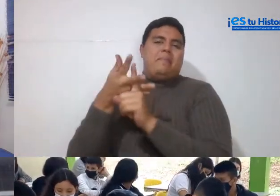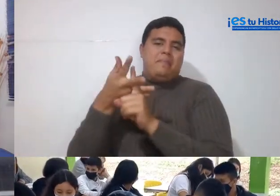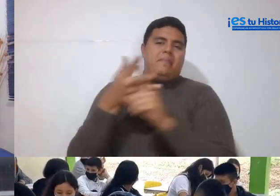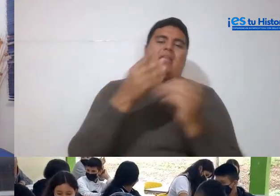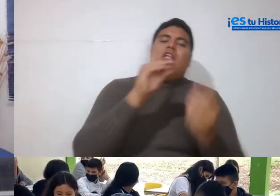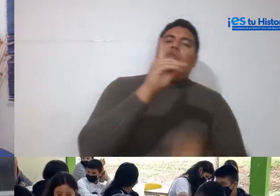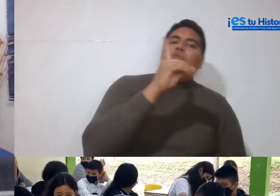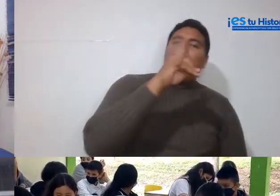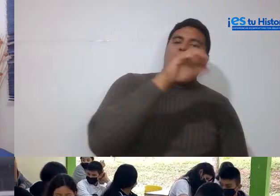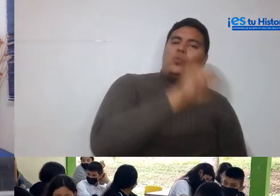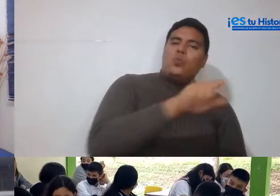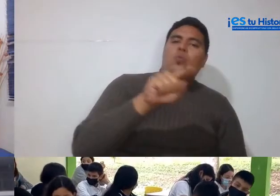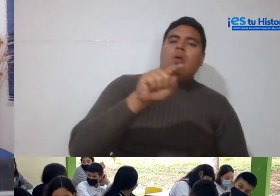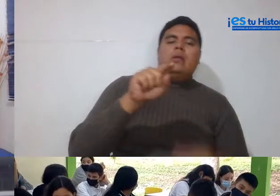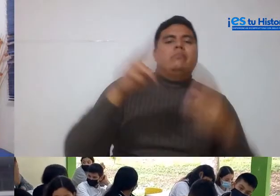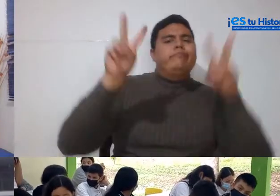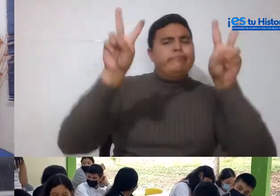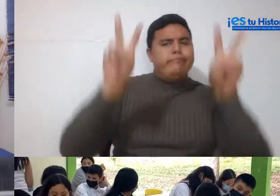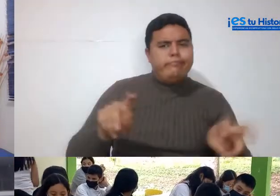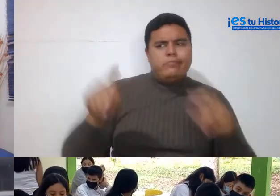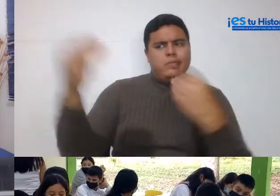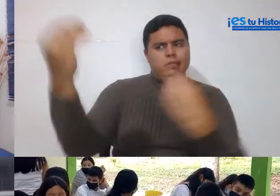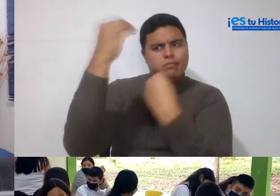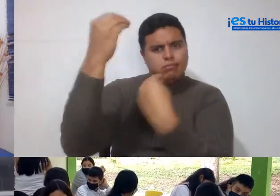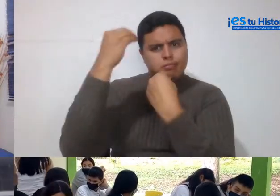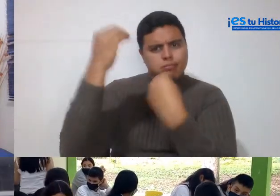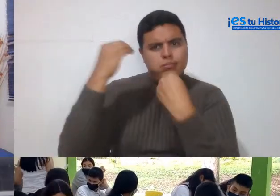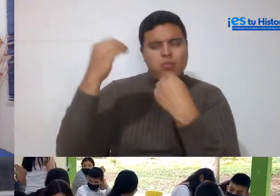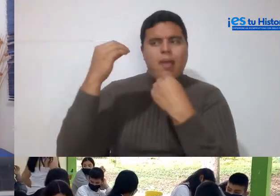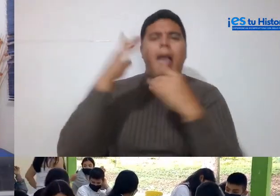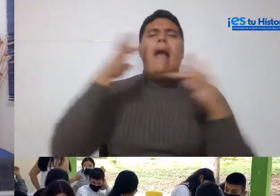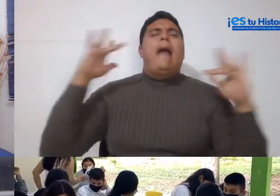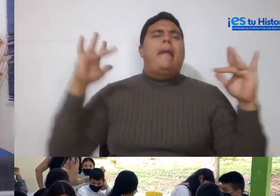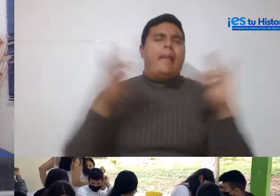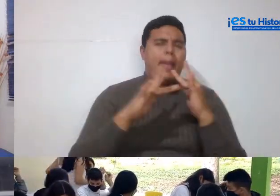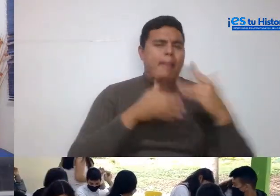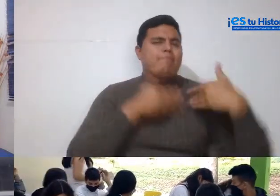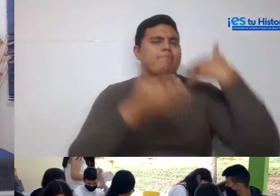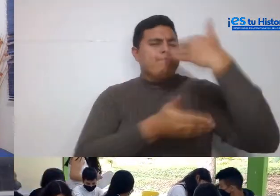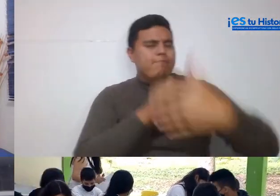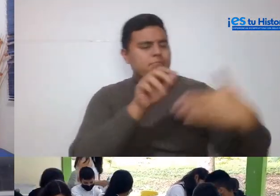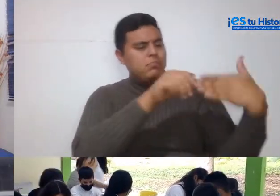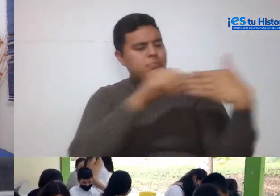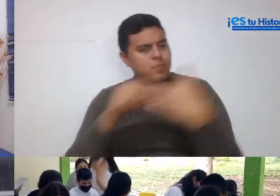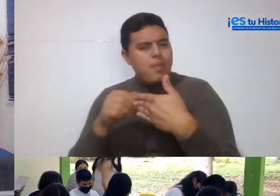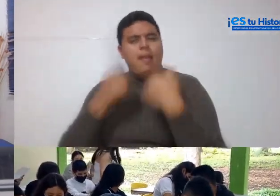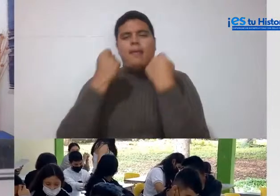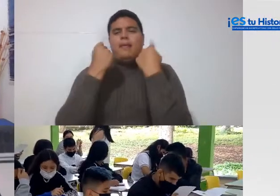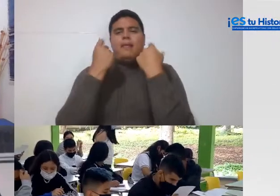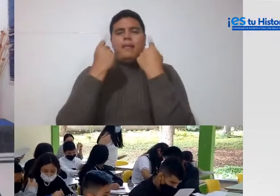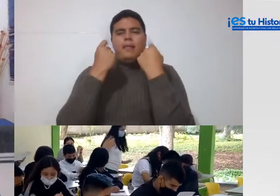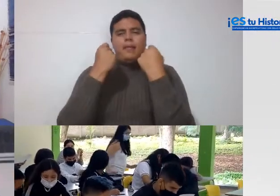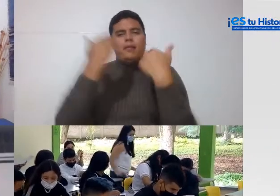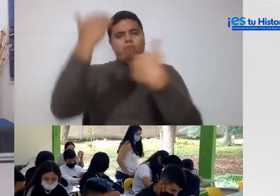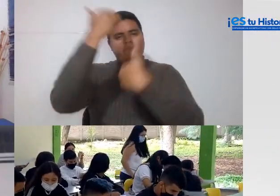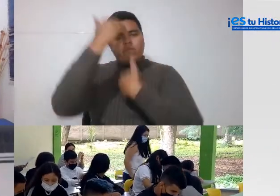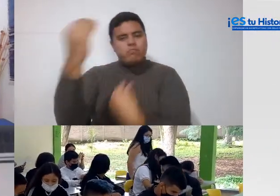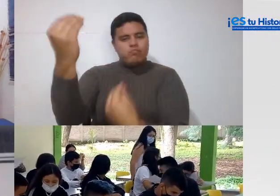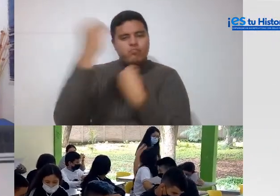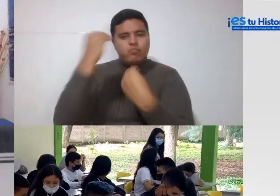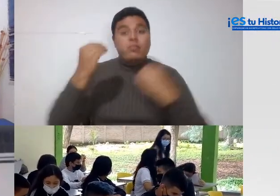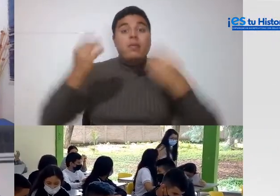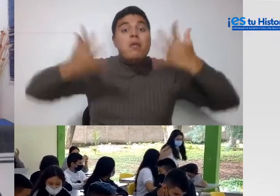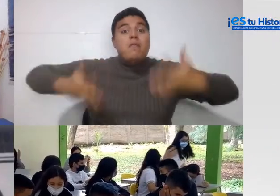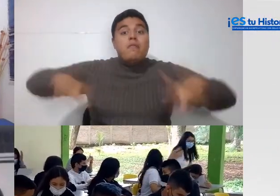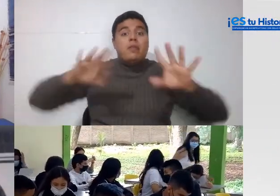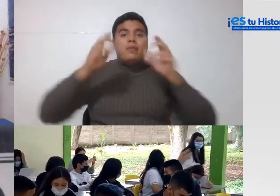tan importante. Ya cuando volvimos a la presencialidad, empezamos a explicar a los docentes y pues de toda la institución que